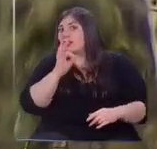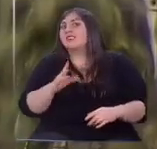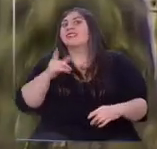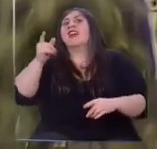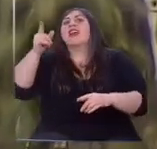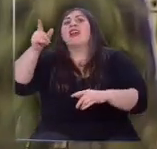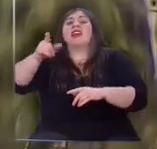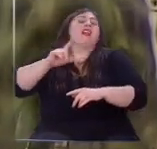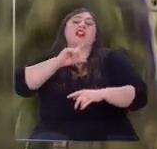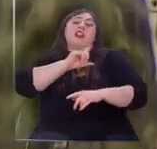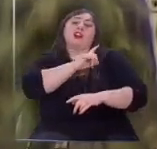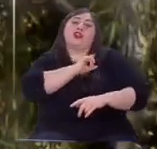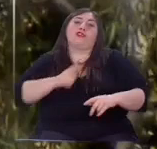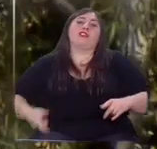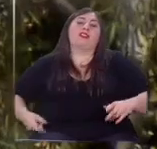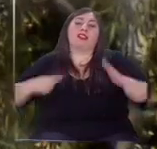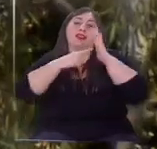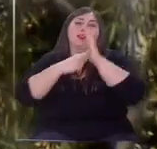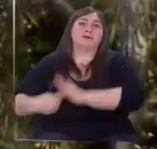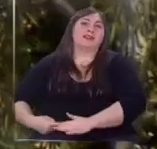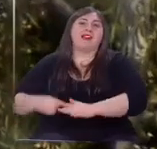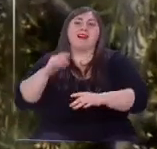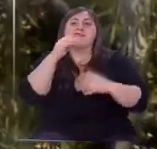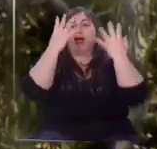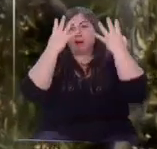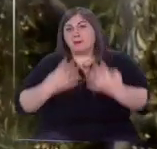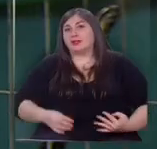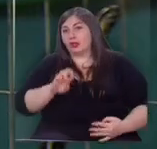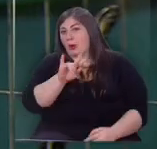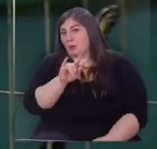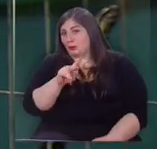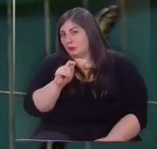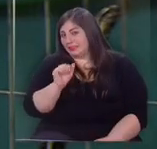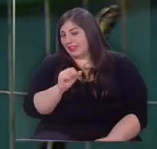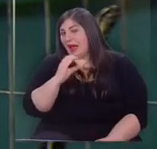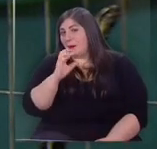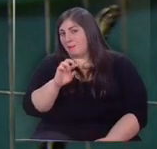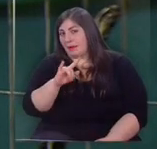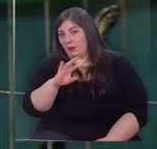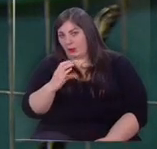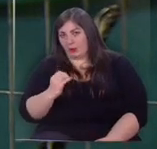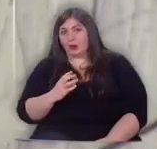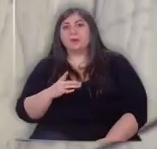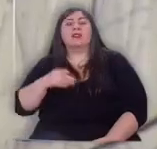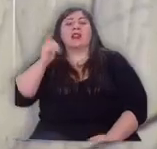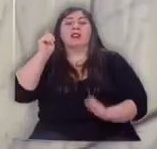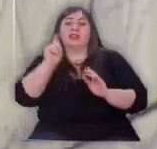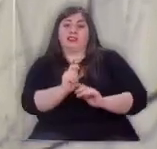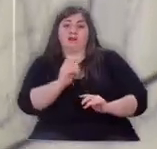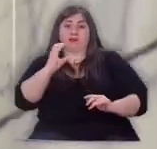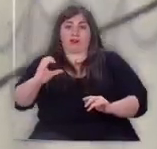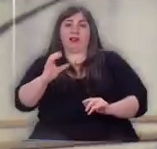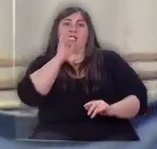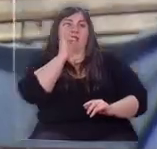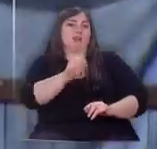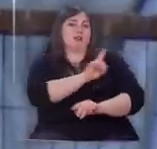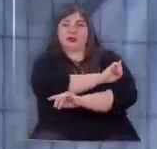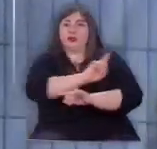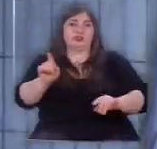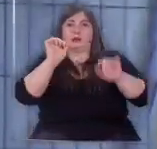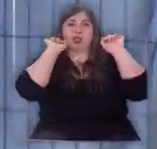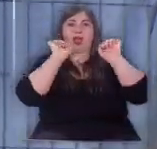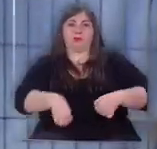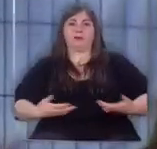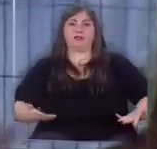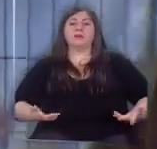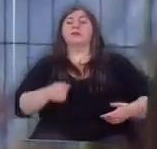gobierno discriminaba a presos como los de Punta Peuco, condenados por crímenes de lesa humanidad. Finalmente, el Tribunal Constitucional lo declaró